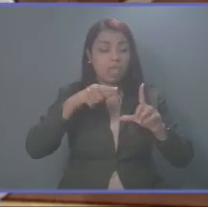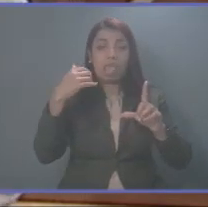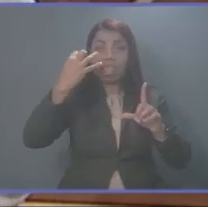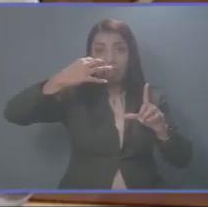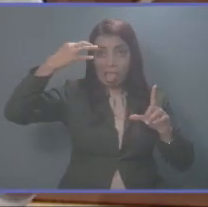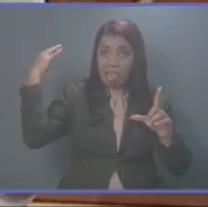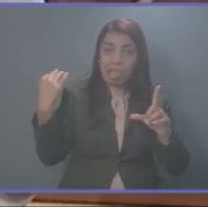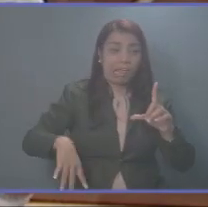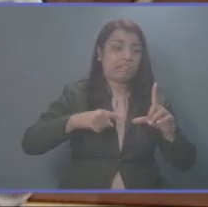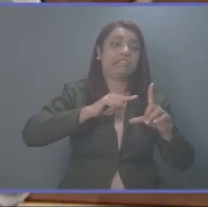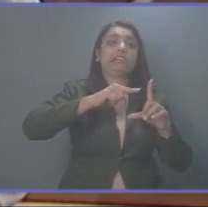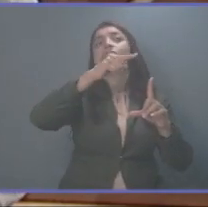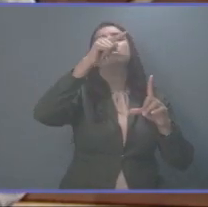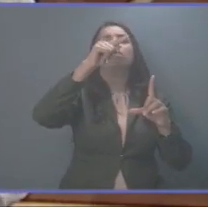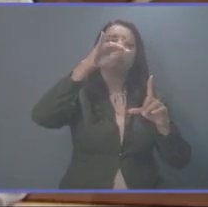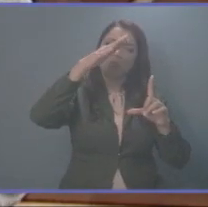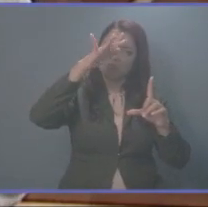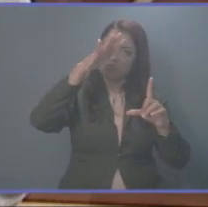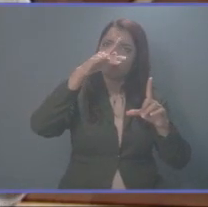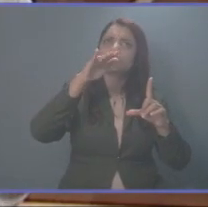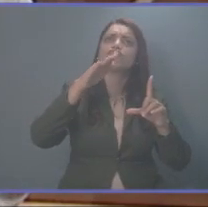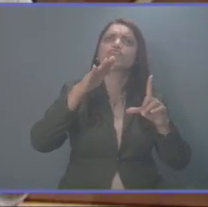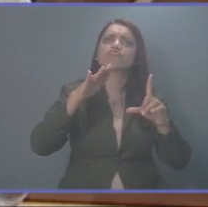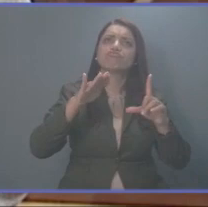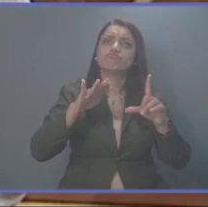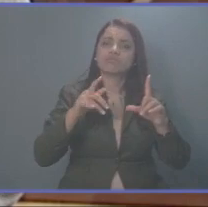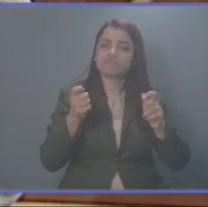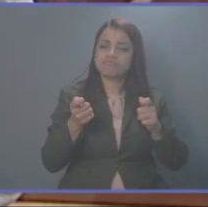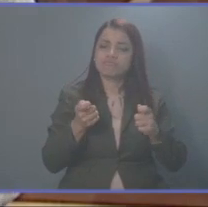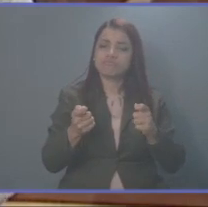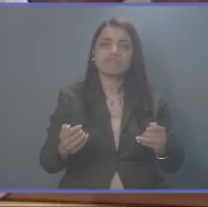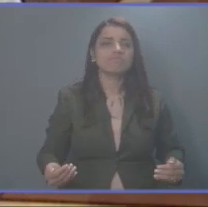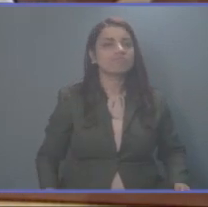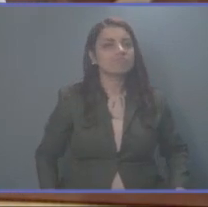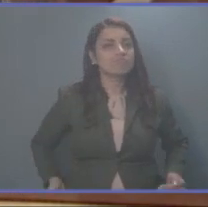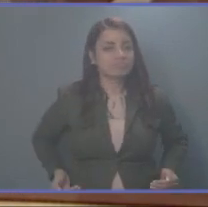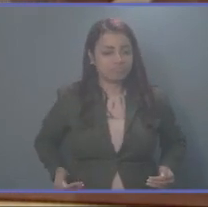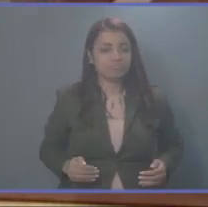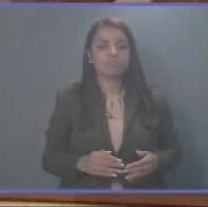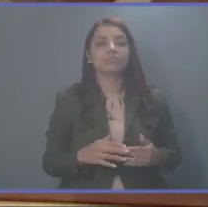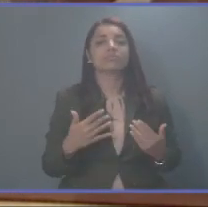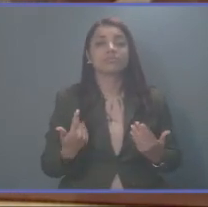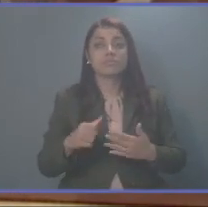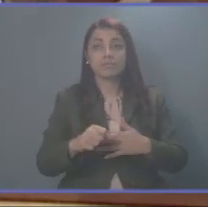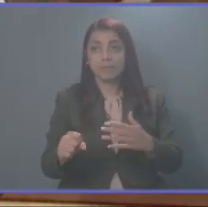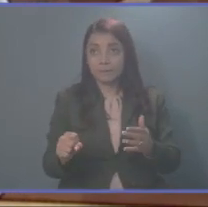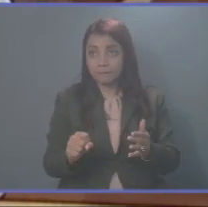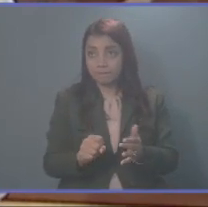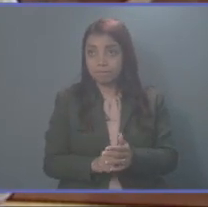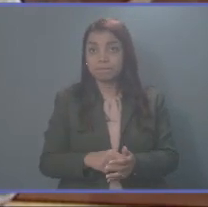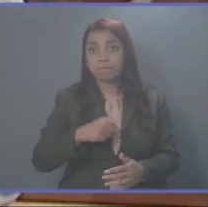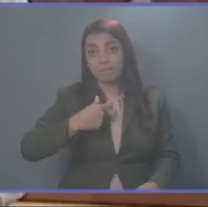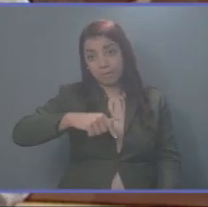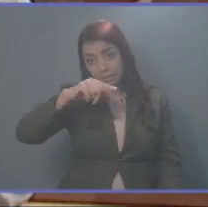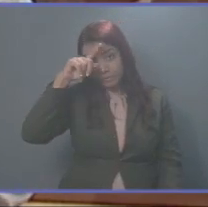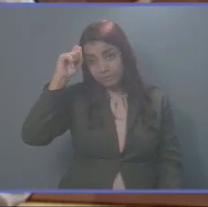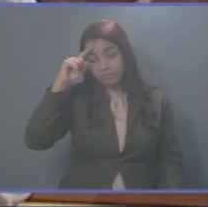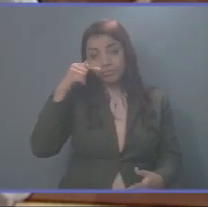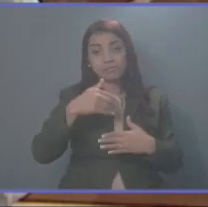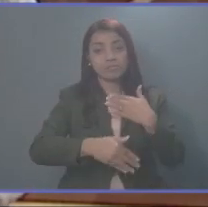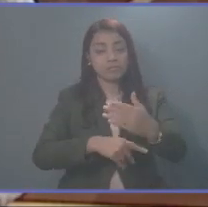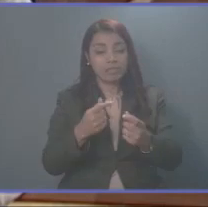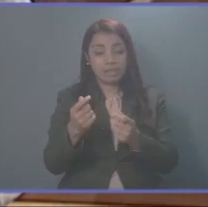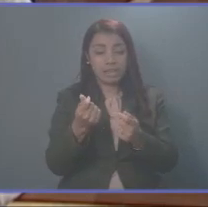para funcionar. Debo reconocer la labor que ha hecho la Asamblea Legislativa en la administración efectiva de